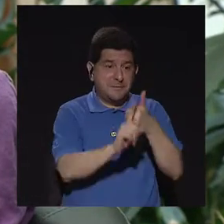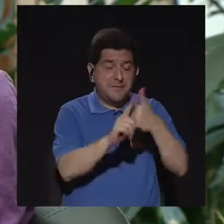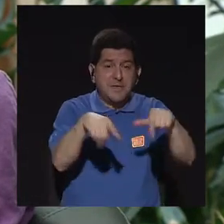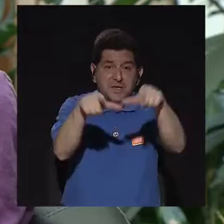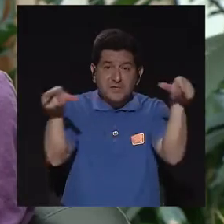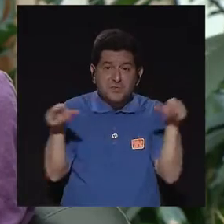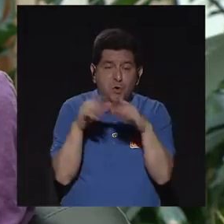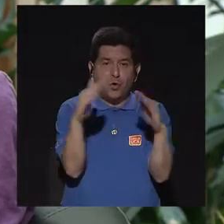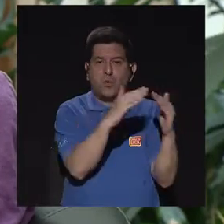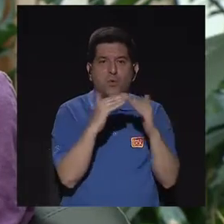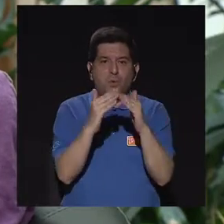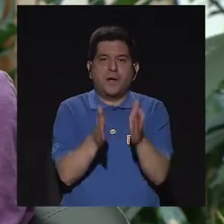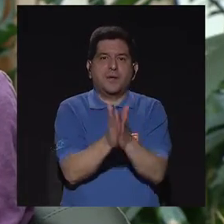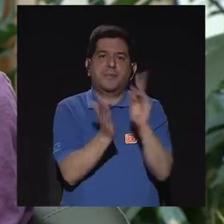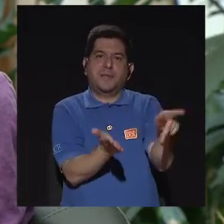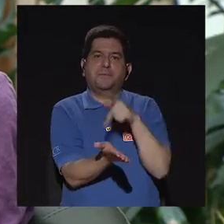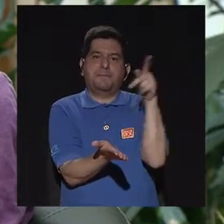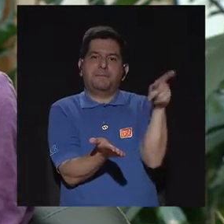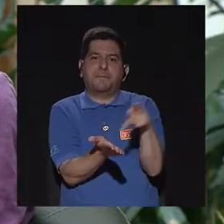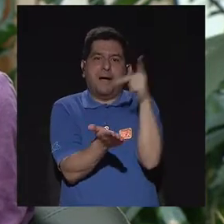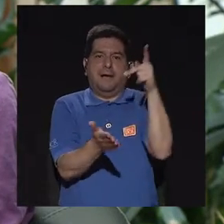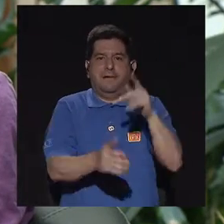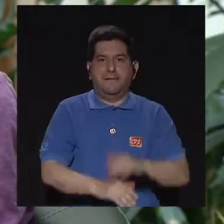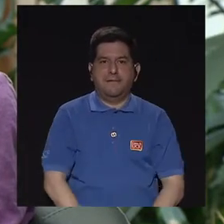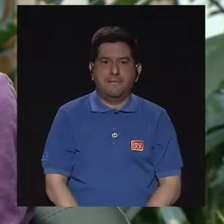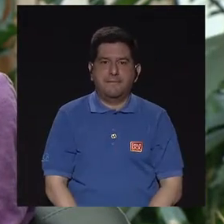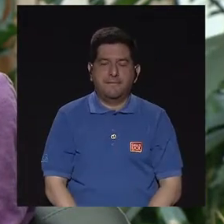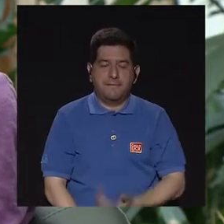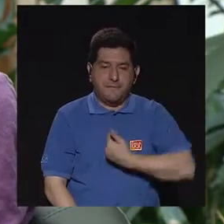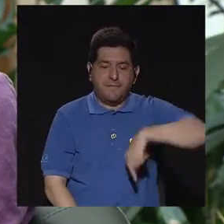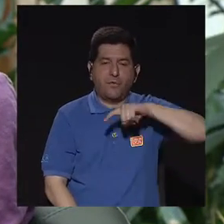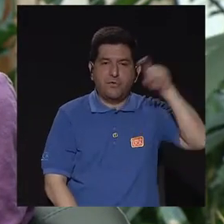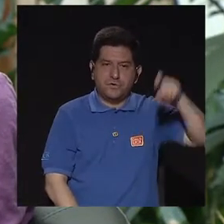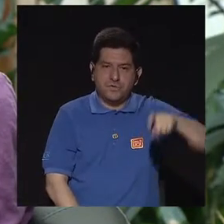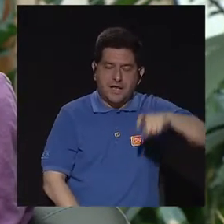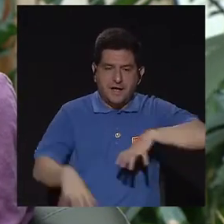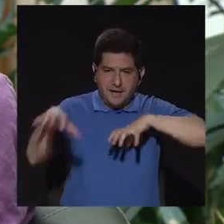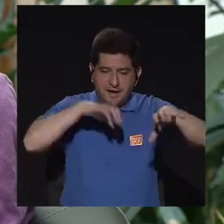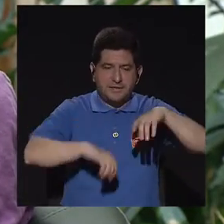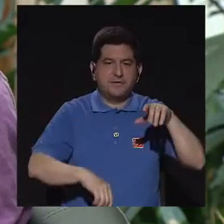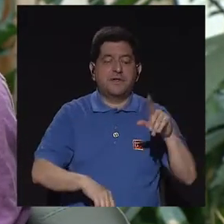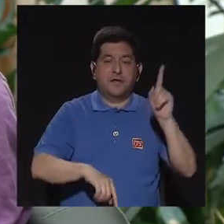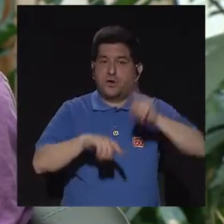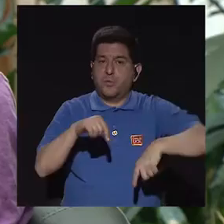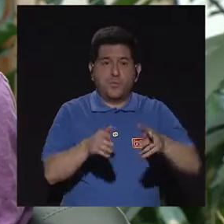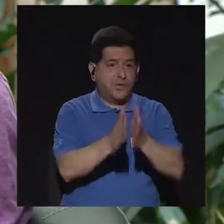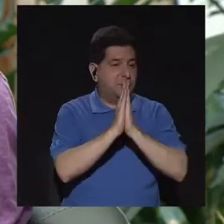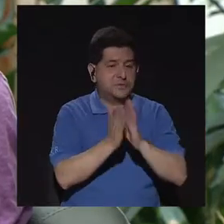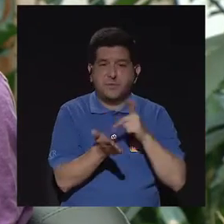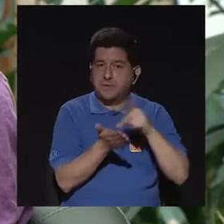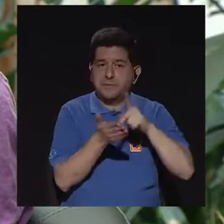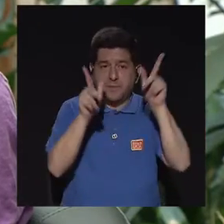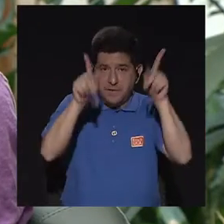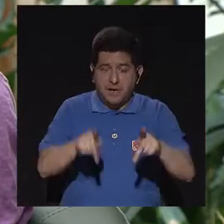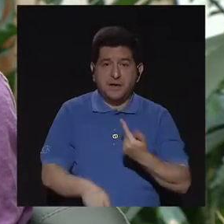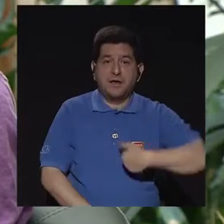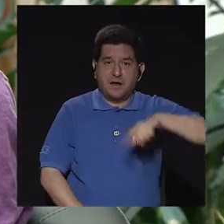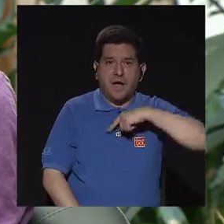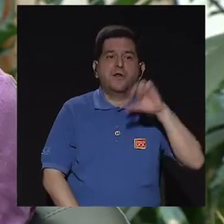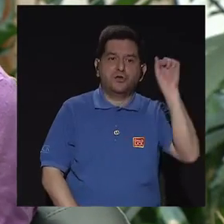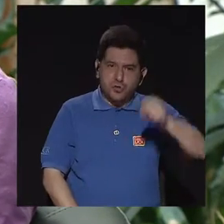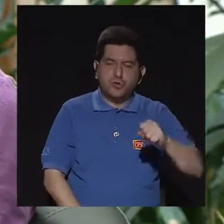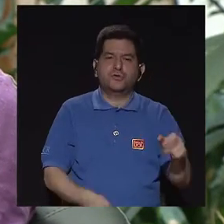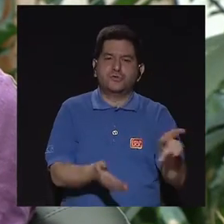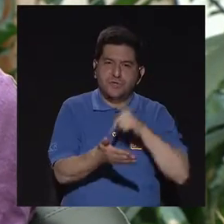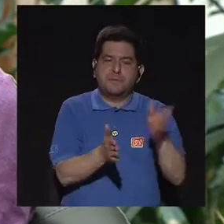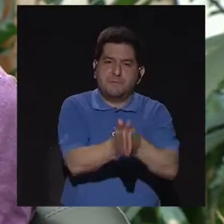mismos lugares comunales nos cobran, o exacto, cuando necesitamos hacer una actividad en la que no le podemos cobrar a la gente, nos cobran a nosotros todo